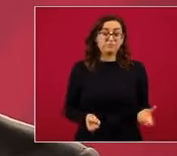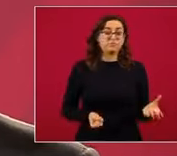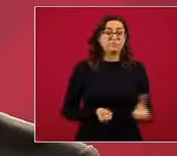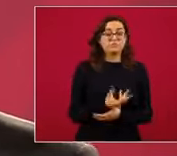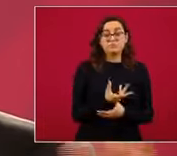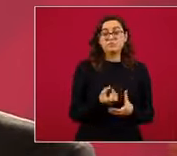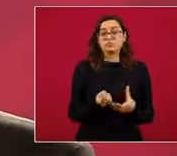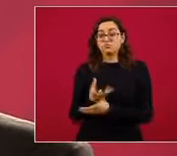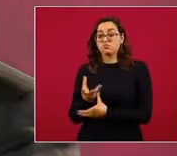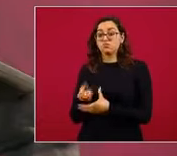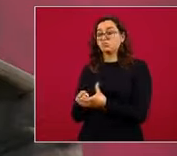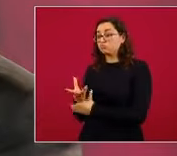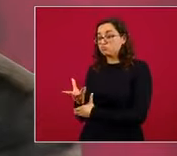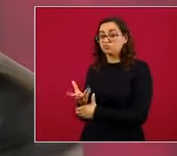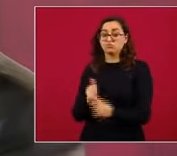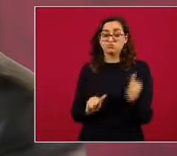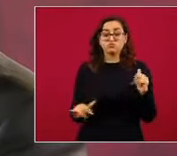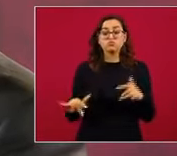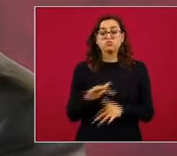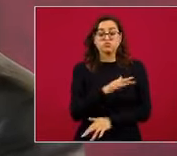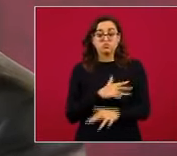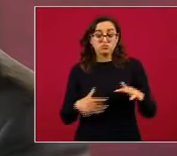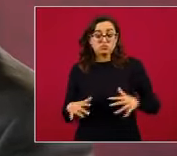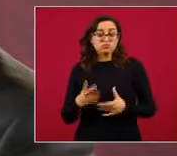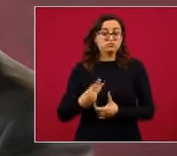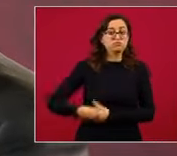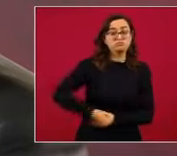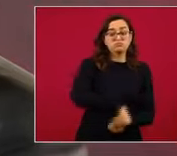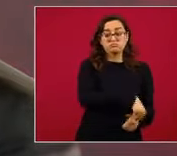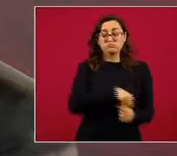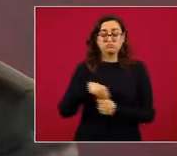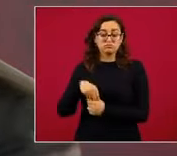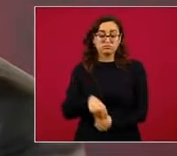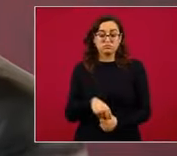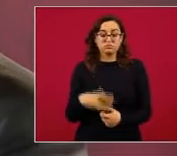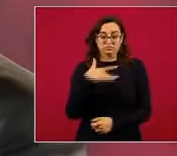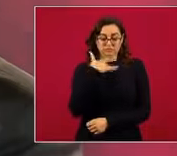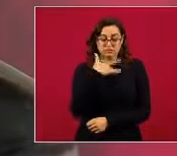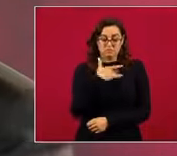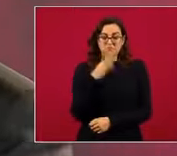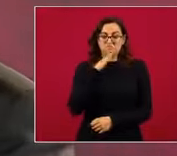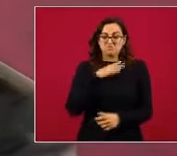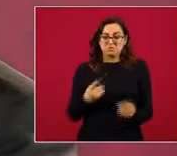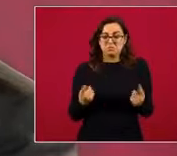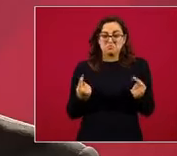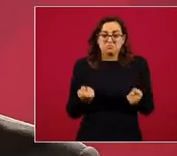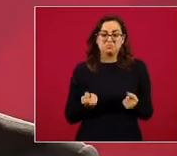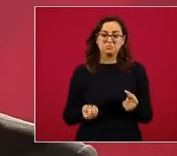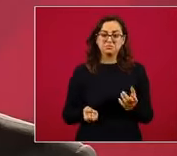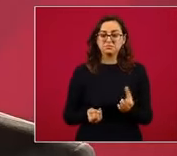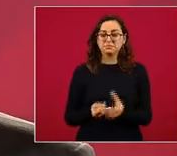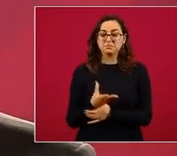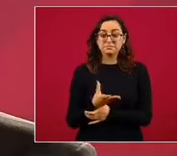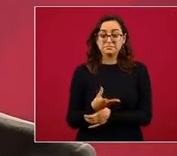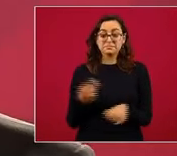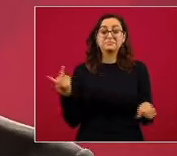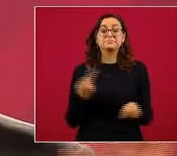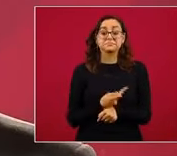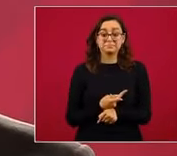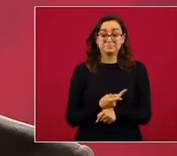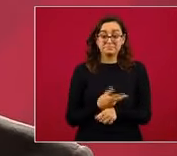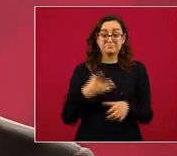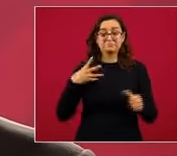cerrados, si salimos a espacios concurridos, si cuando tenemos síntomas salimos a la calle, vamos a tener la posibilidad